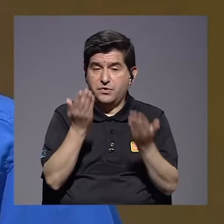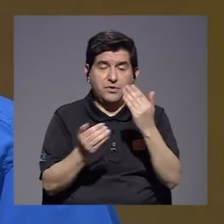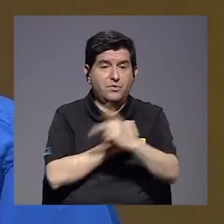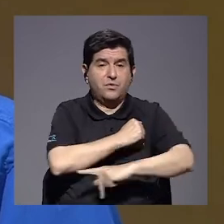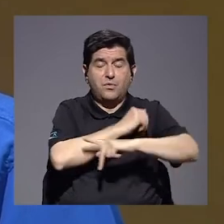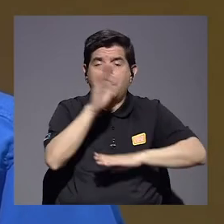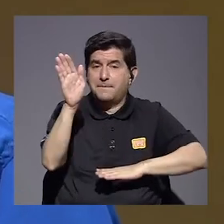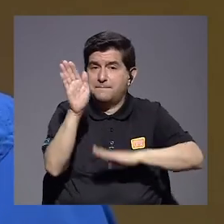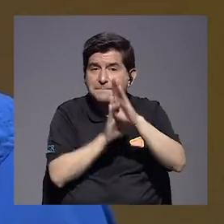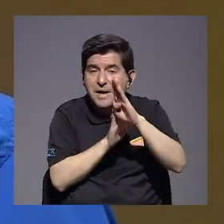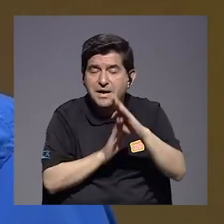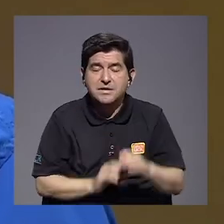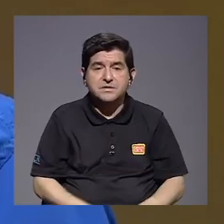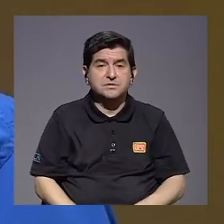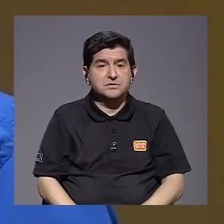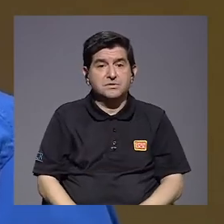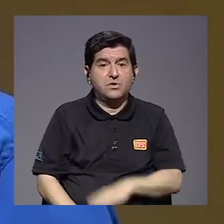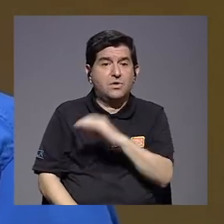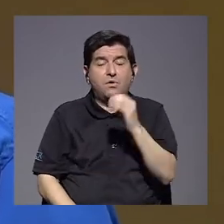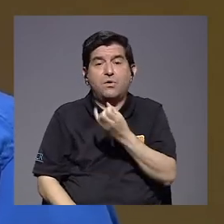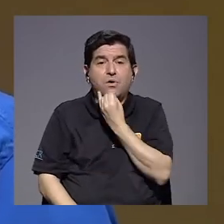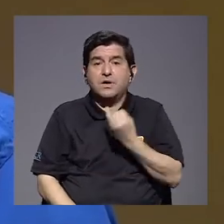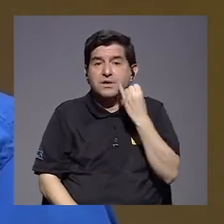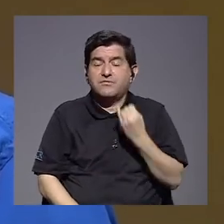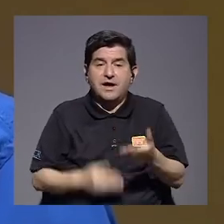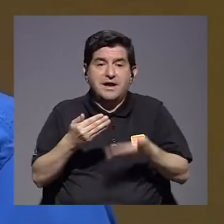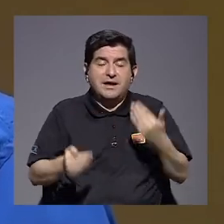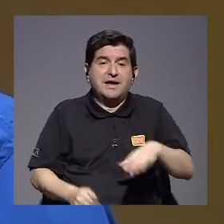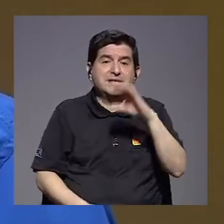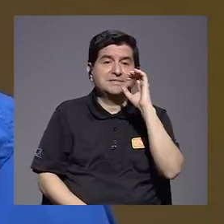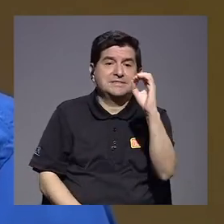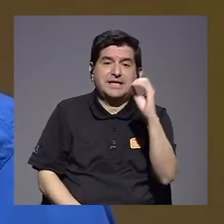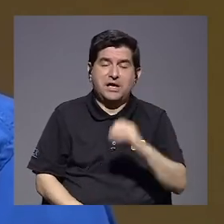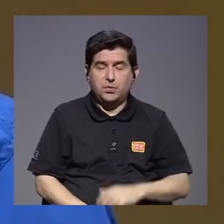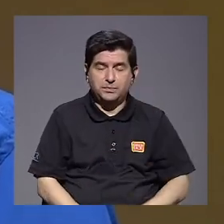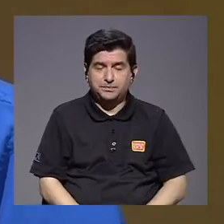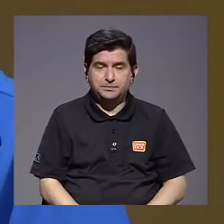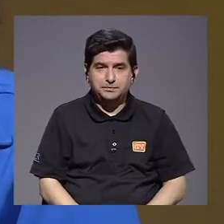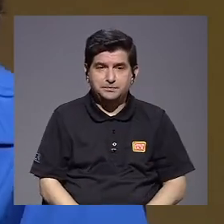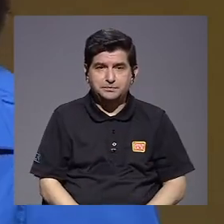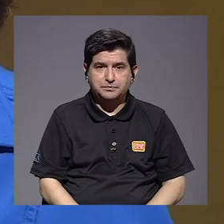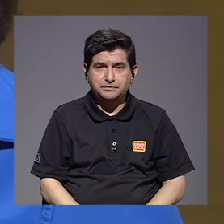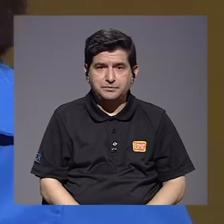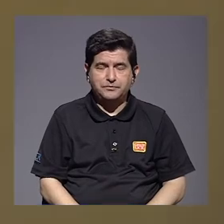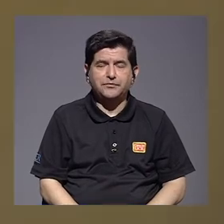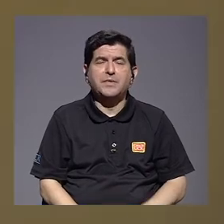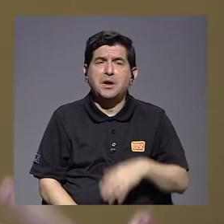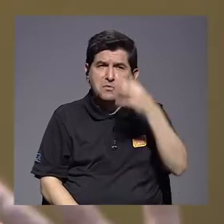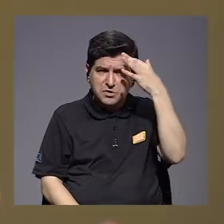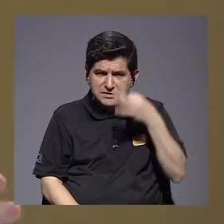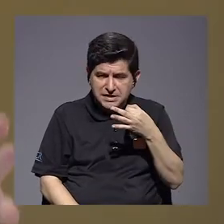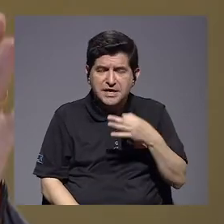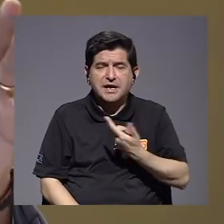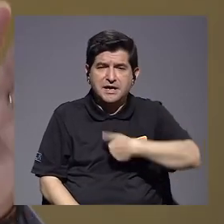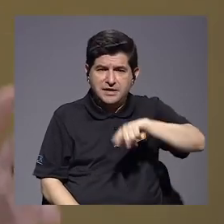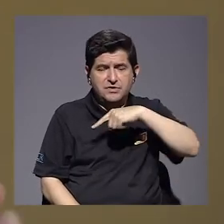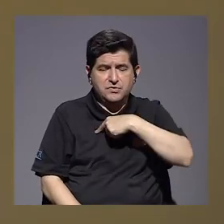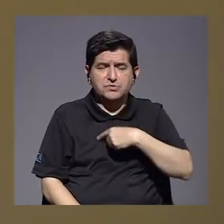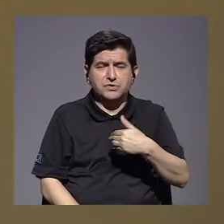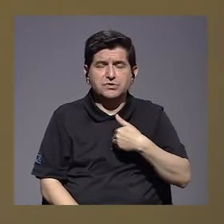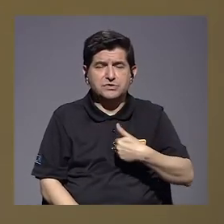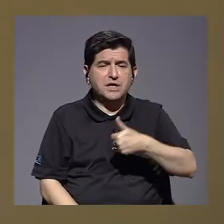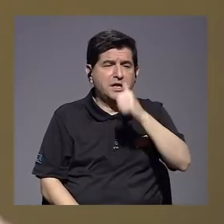países desarrollados o como Israel, que casi es cero su agua no contabilizada. No, pero además, entonces, podemos presumir a nivel mundial que tenemos